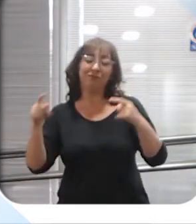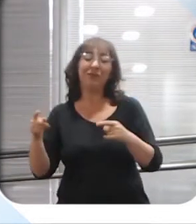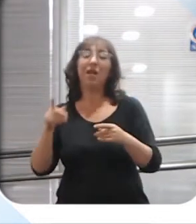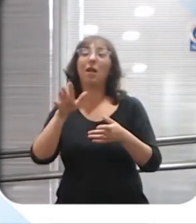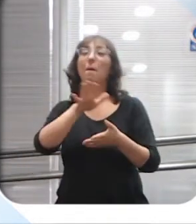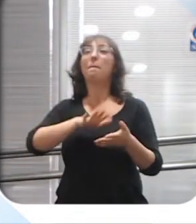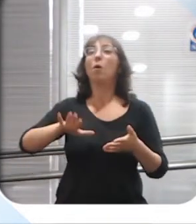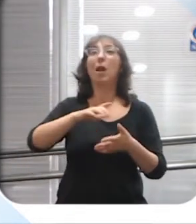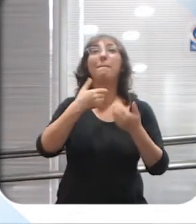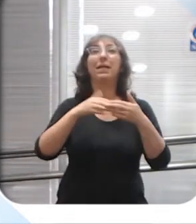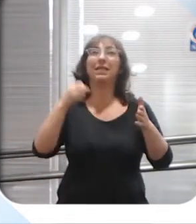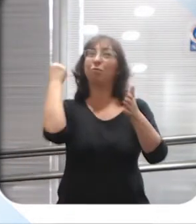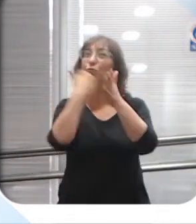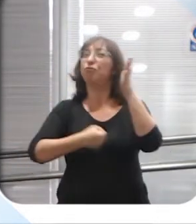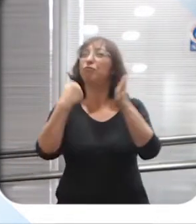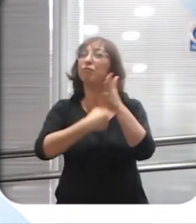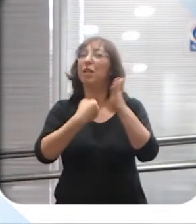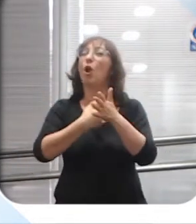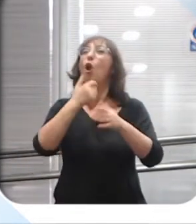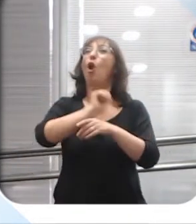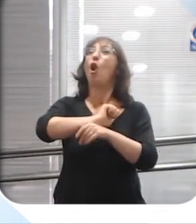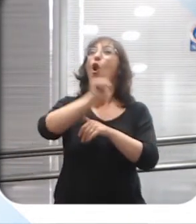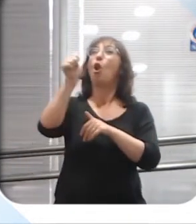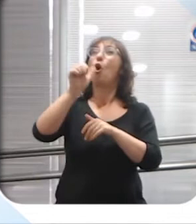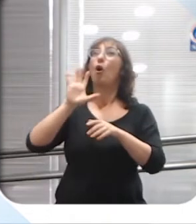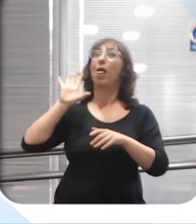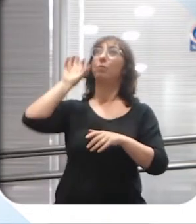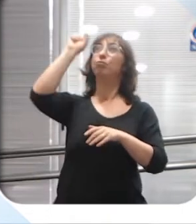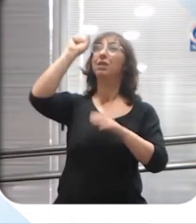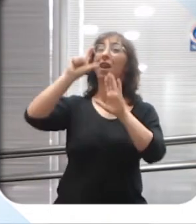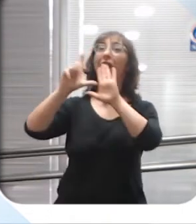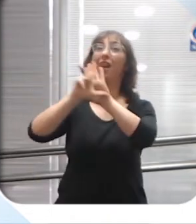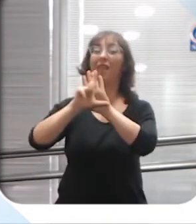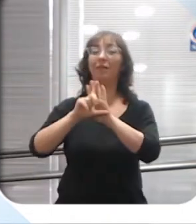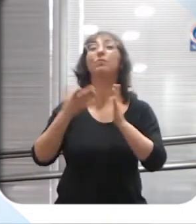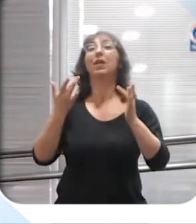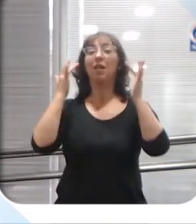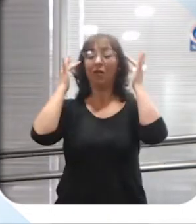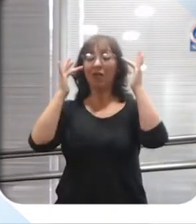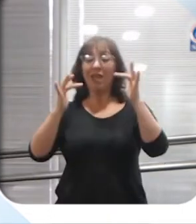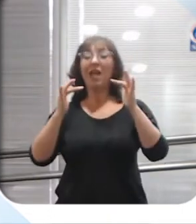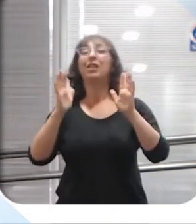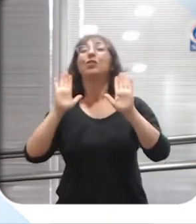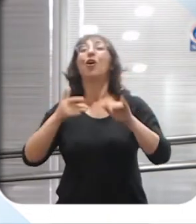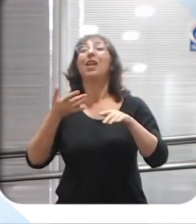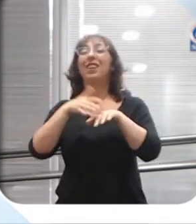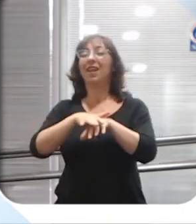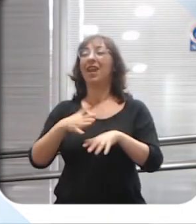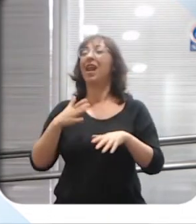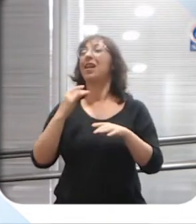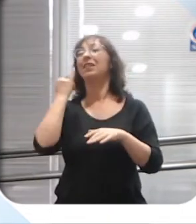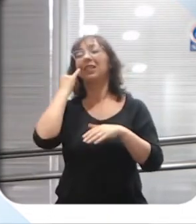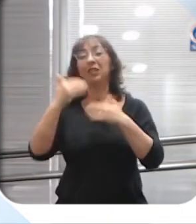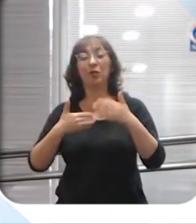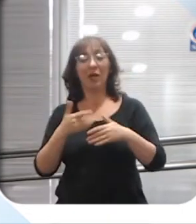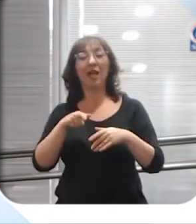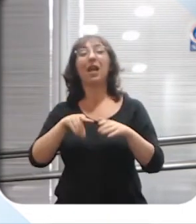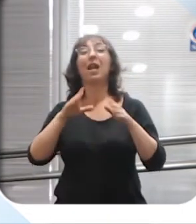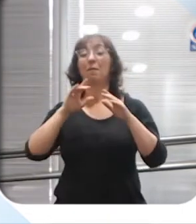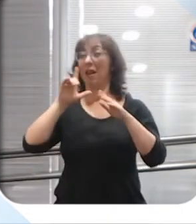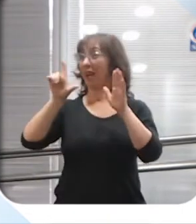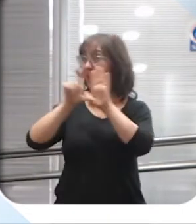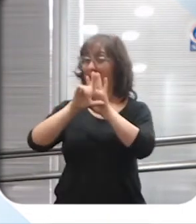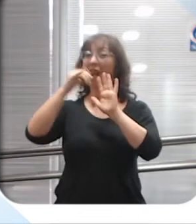población empieza a pelear por ellas y después logra alcanzar una ley. En el caso de la educación integral de la sexualidad, justamente es al revés. El marco legal